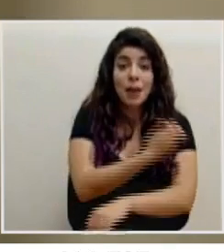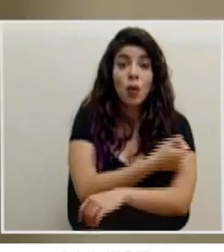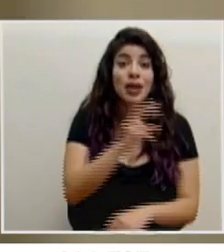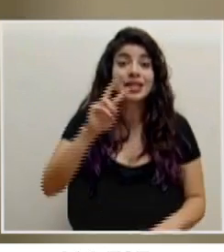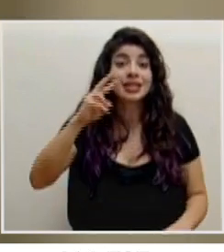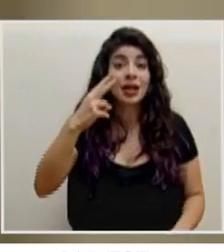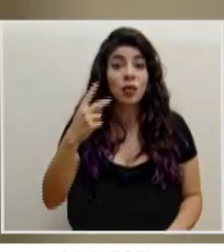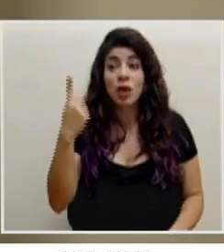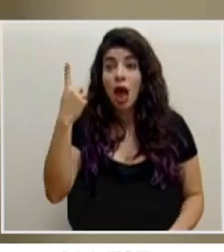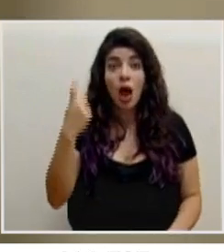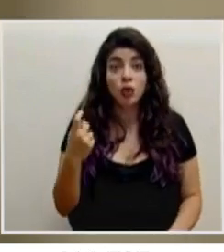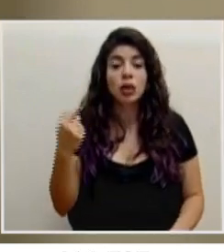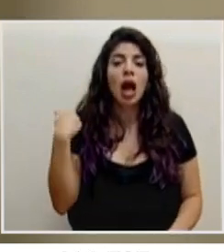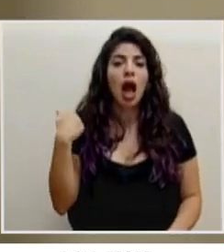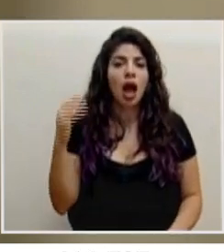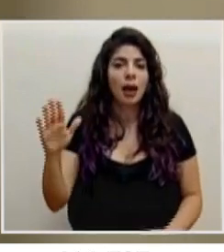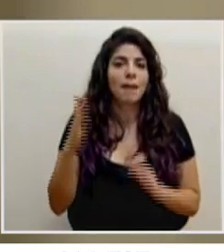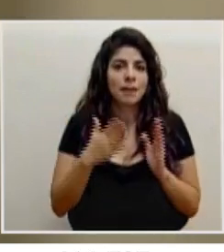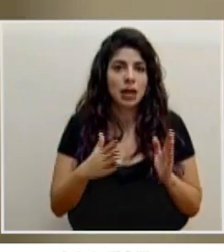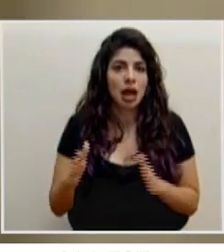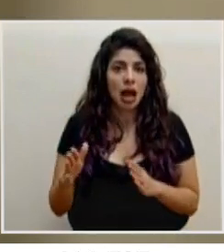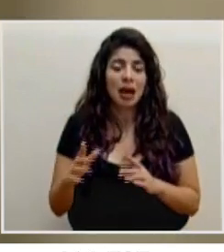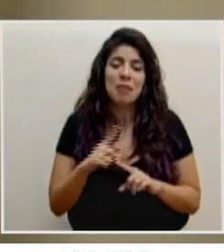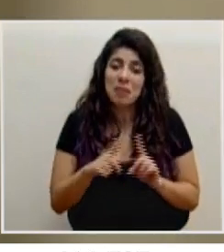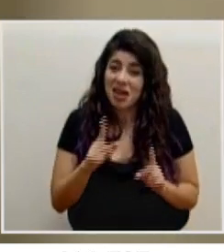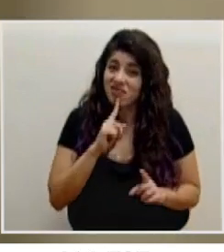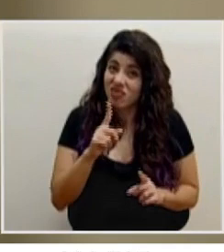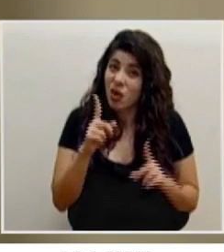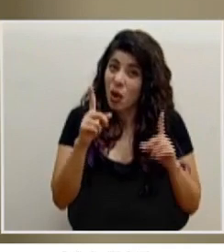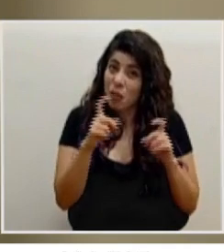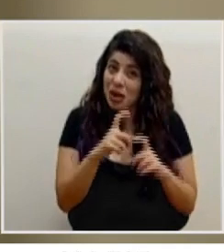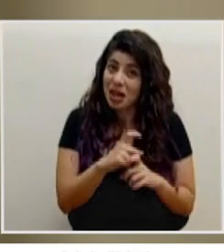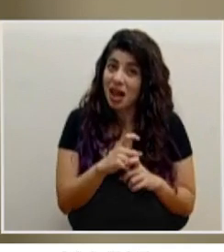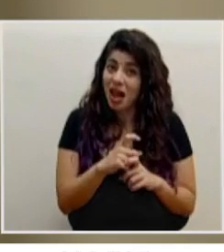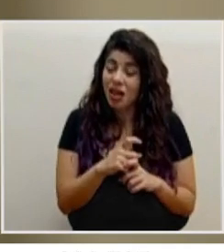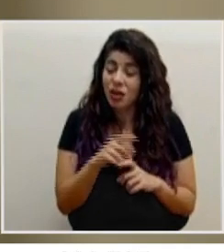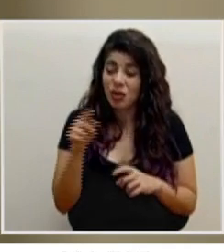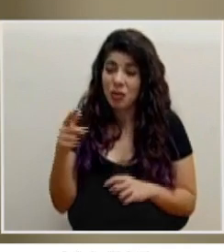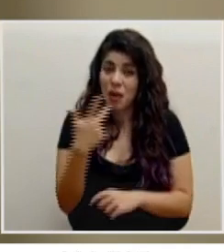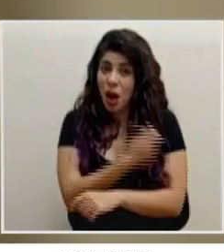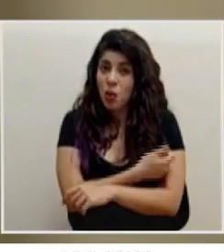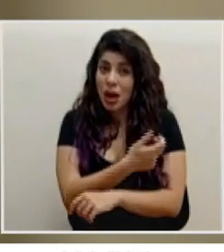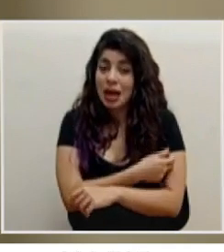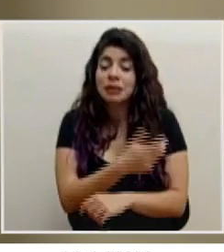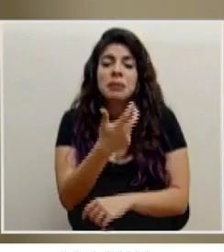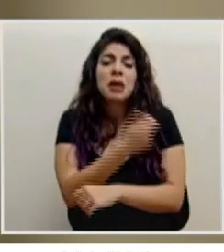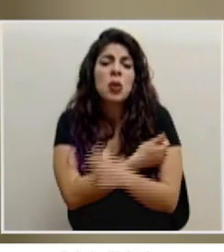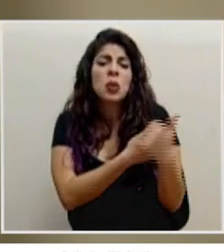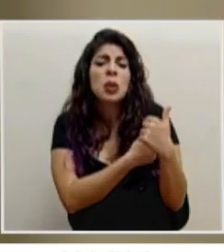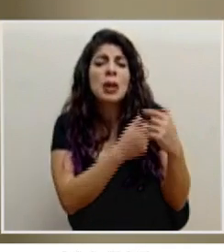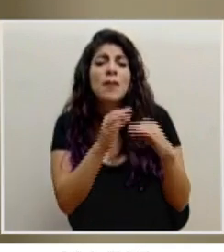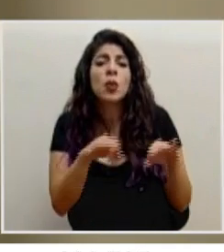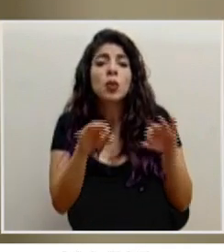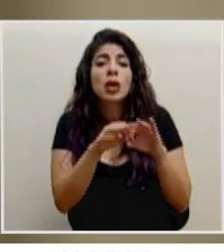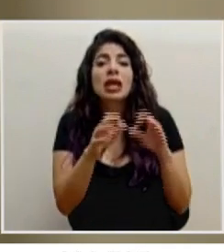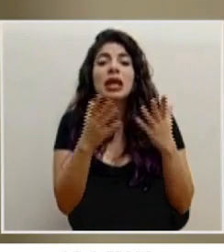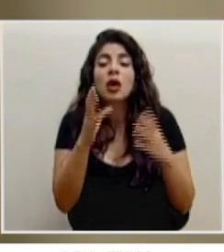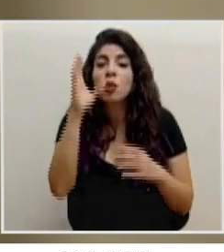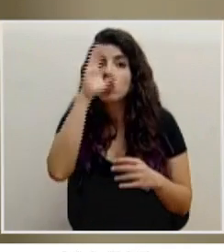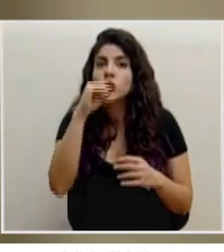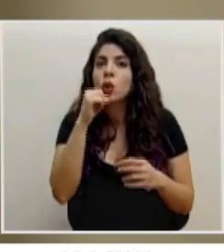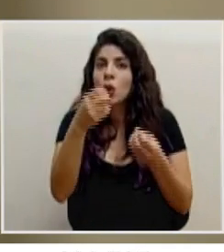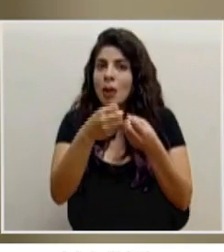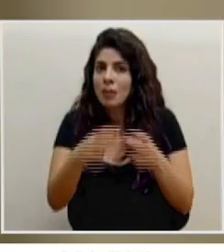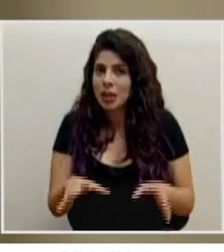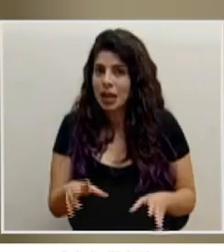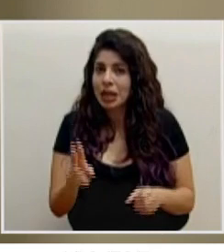Sin embargo, realmente es complejo, ¿verdad?, tener que aplicar esa vacuna. Las vacunas, lo importante es que no se desperdician, siempre se